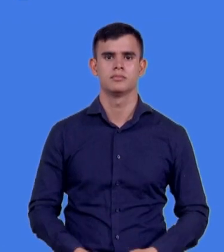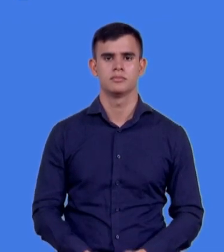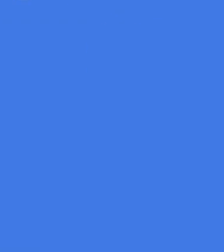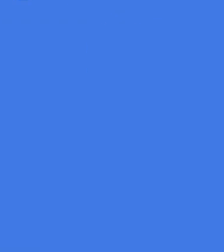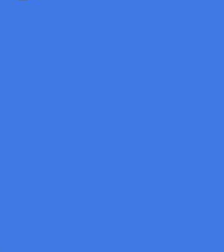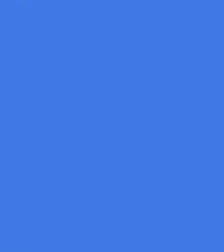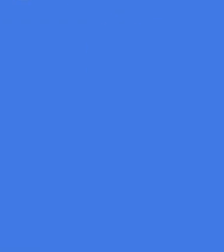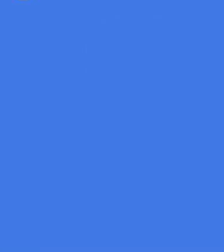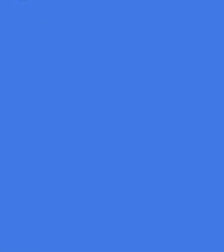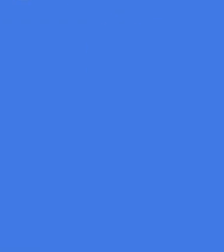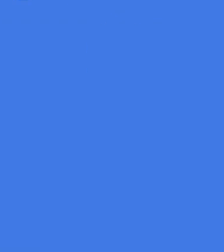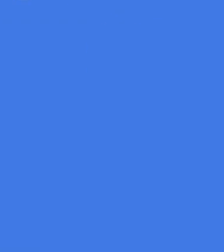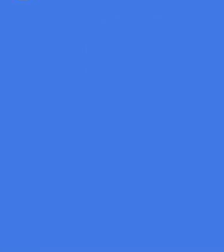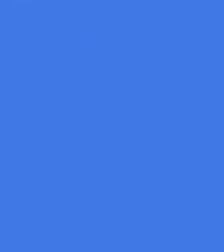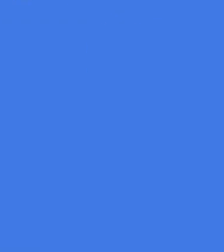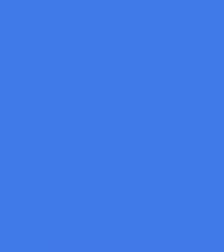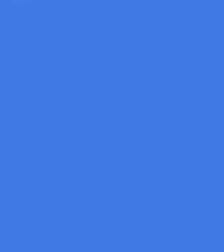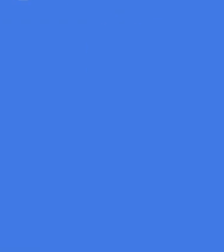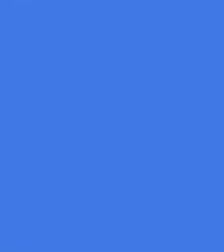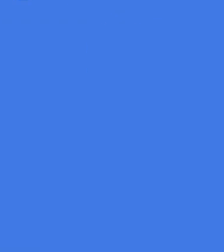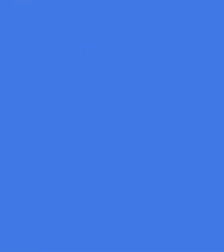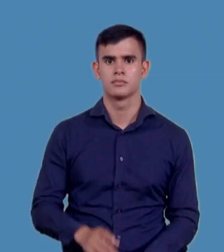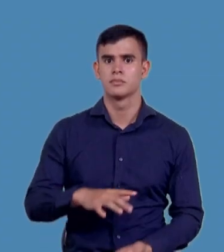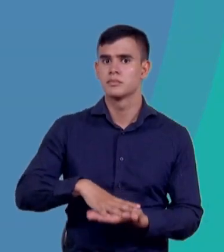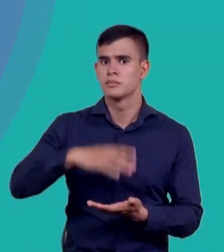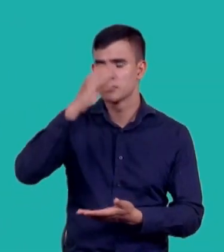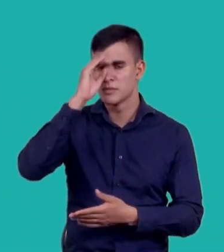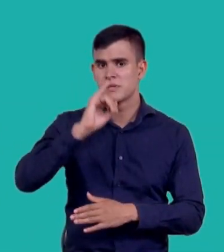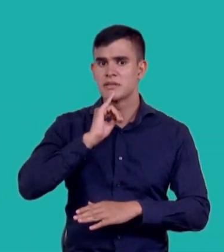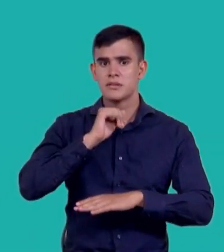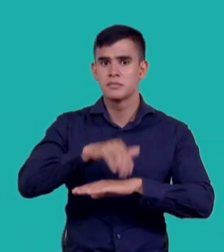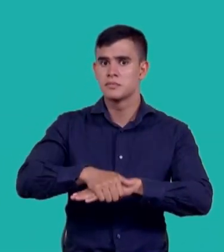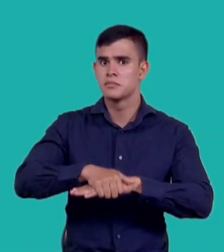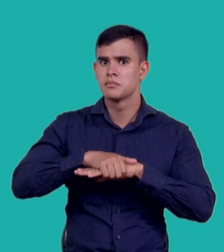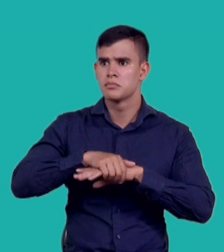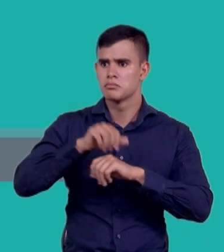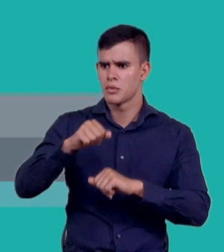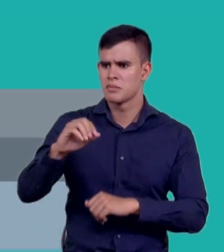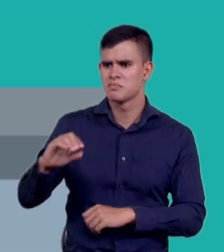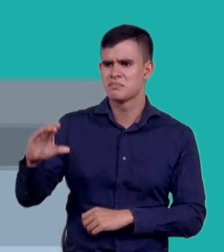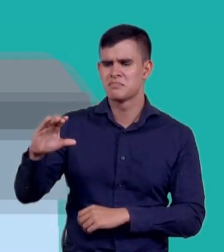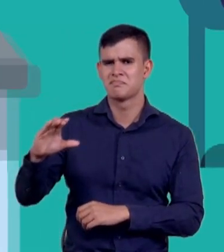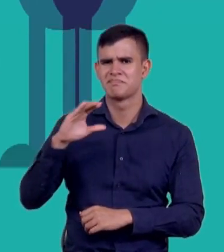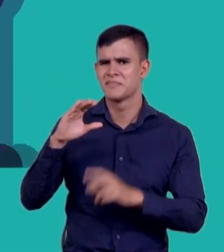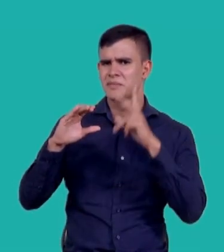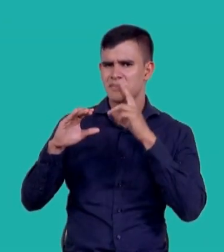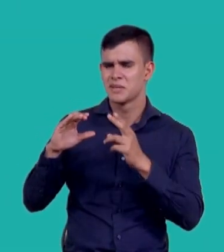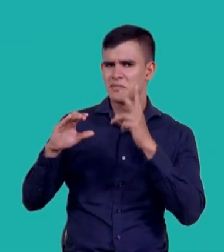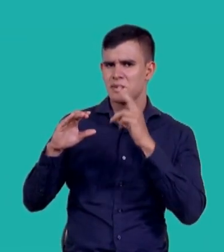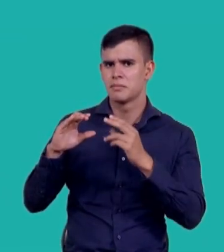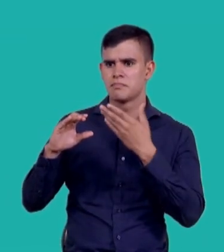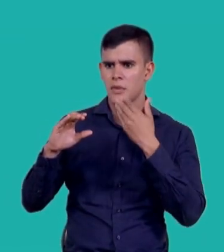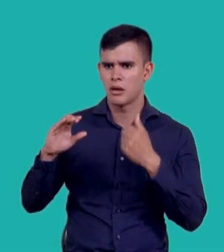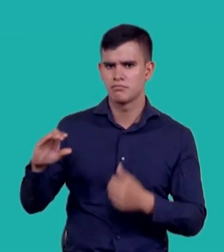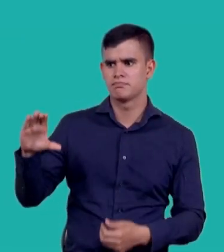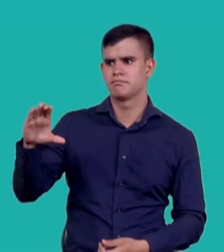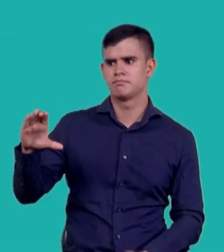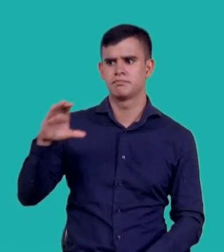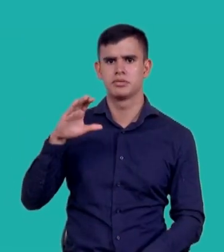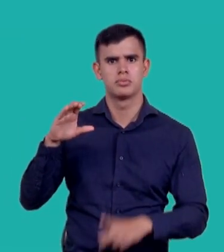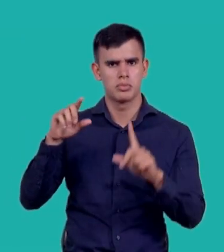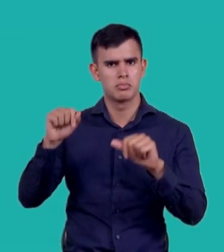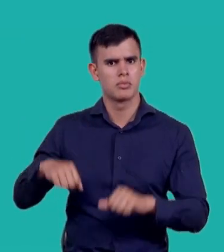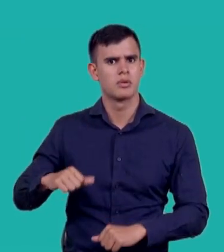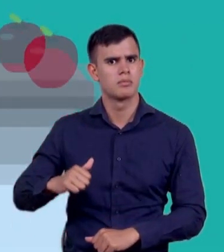Cali. Institución sujeta a inspección y vigilancia por el Ministerio de Educación Nacional. El dominio de un segundo idioma puede incrementar hasta en un 50% tu